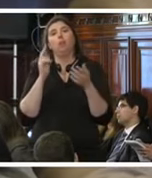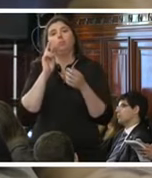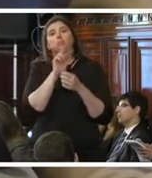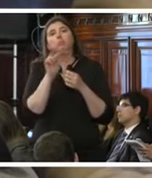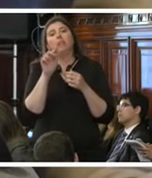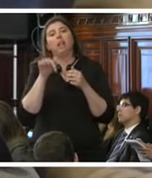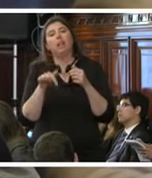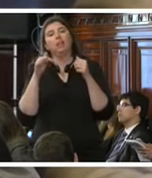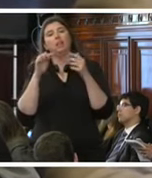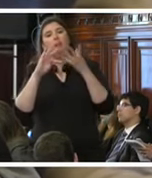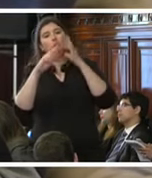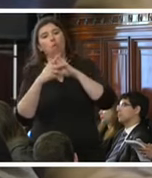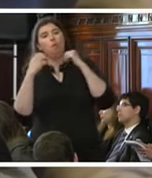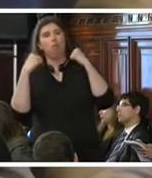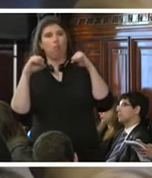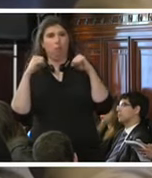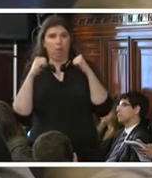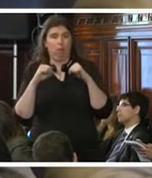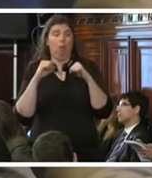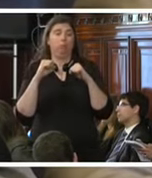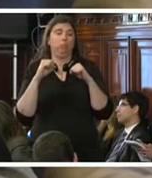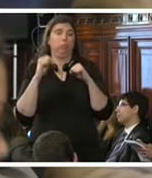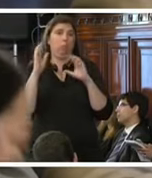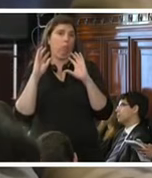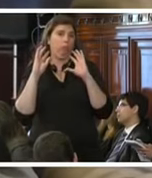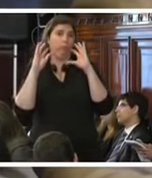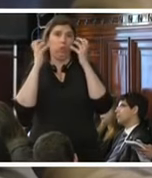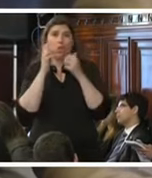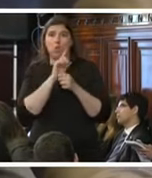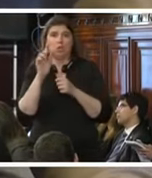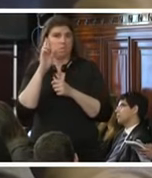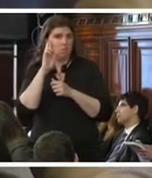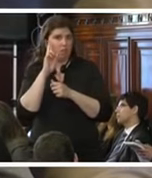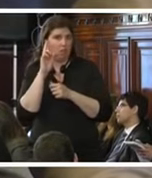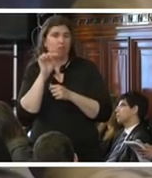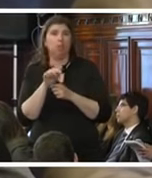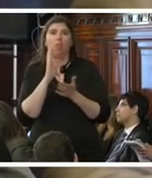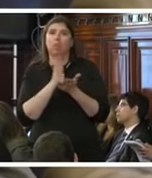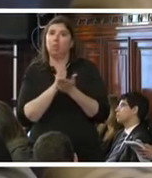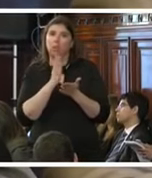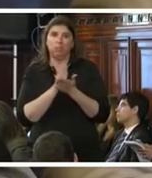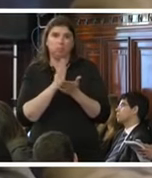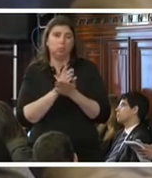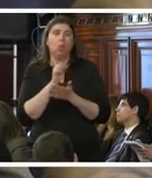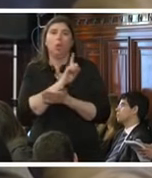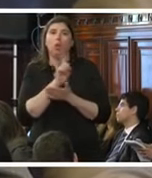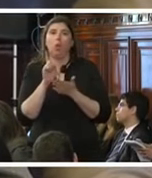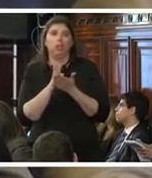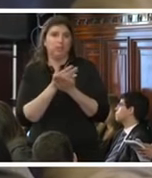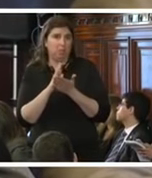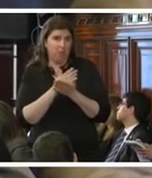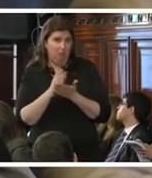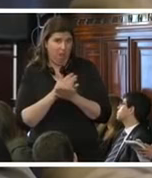esta práctica como una violación permanente y sistemática de no discriminar por parte del